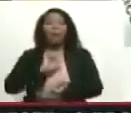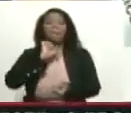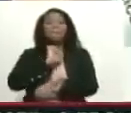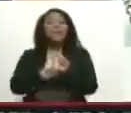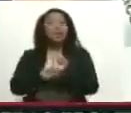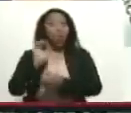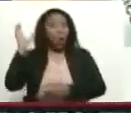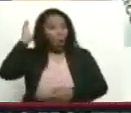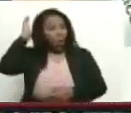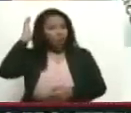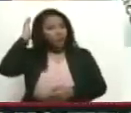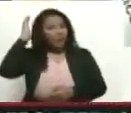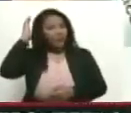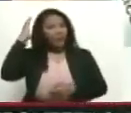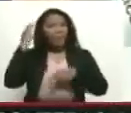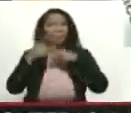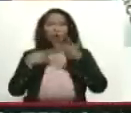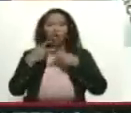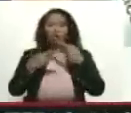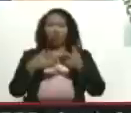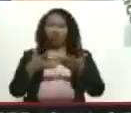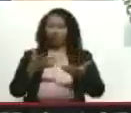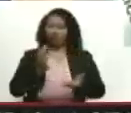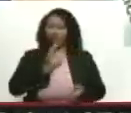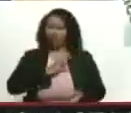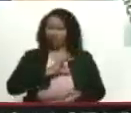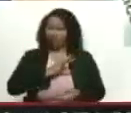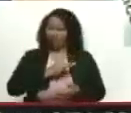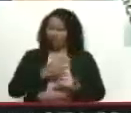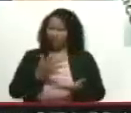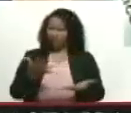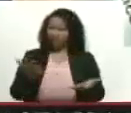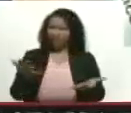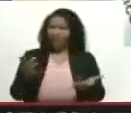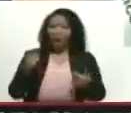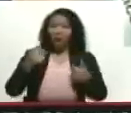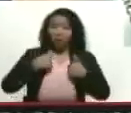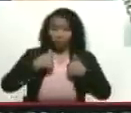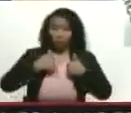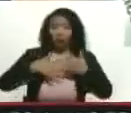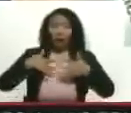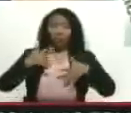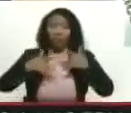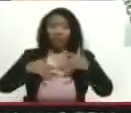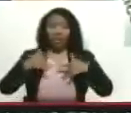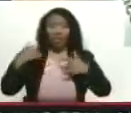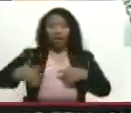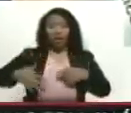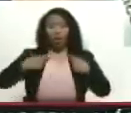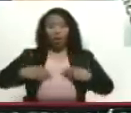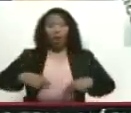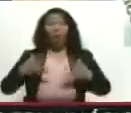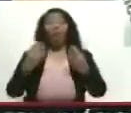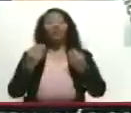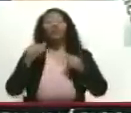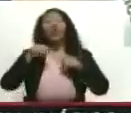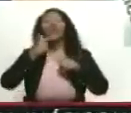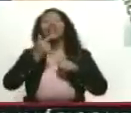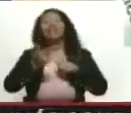conciencia, presos políticos. Señores, nosotros fuimos activistas de derechos humanos en los años 70, cuando muchos de los que hablan hoy de